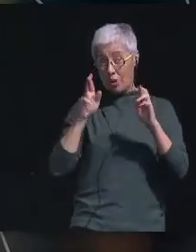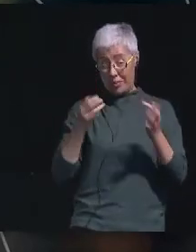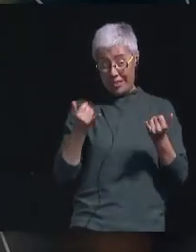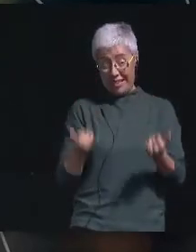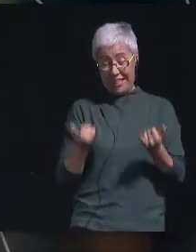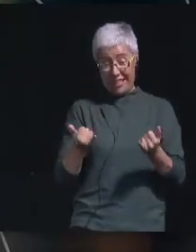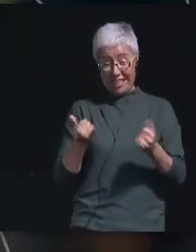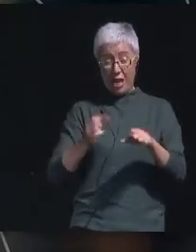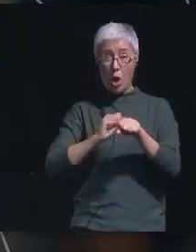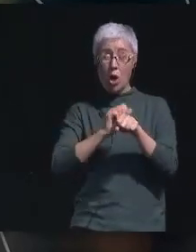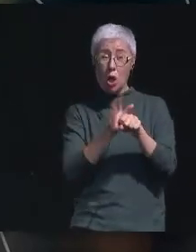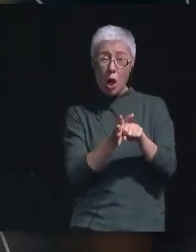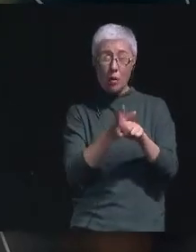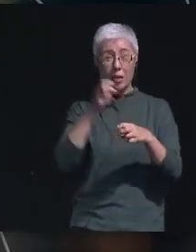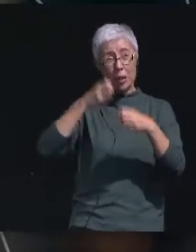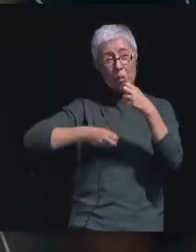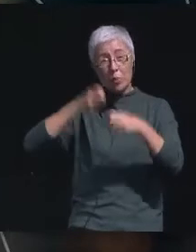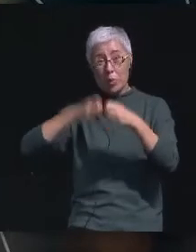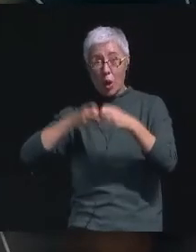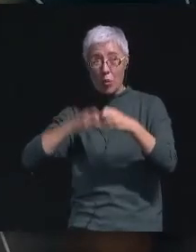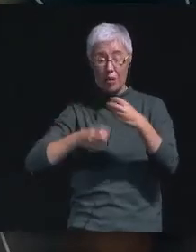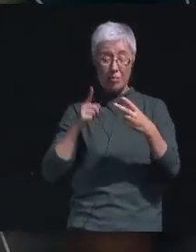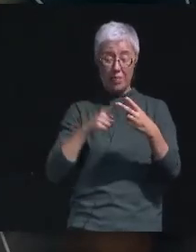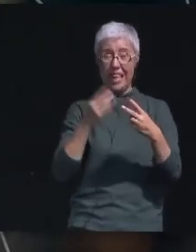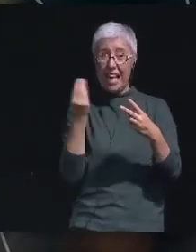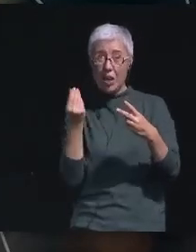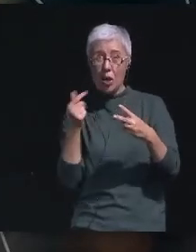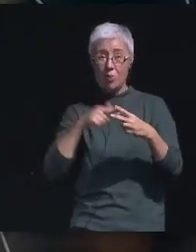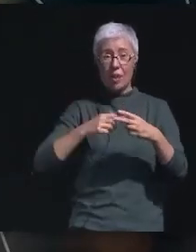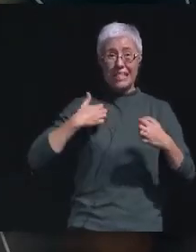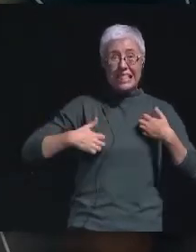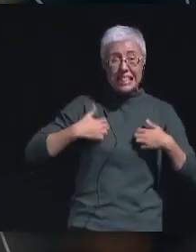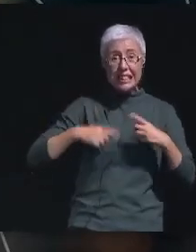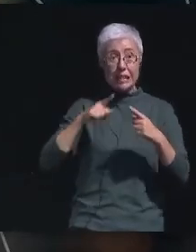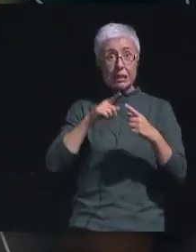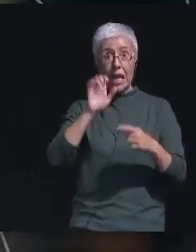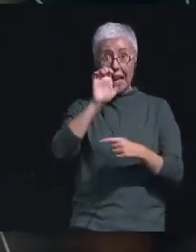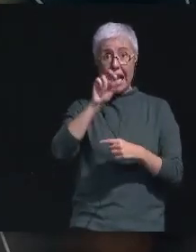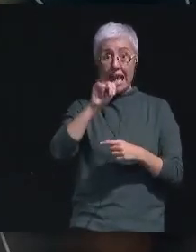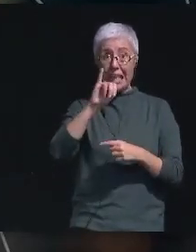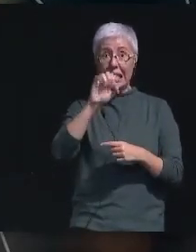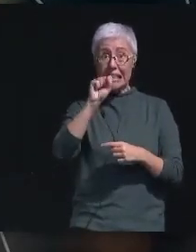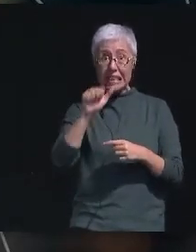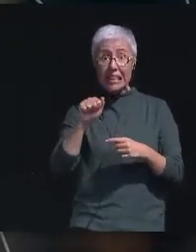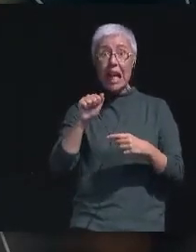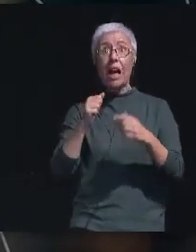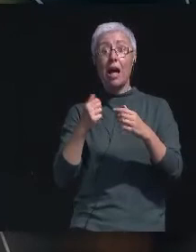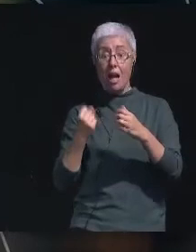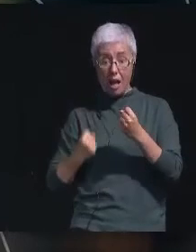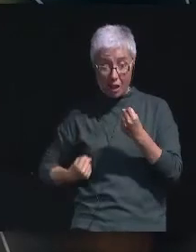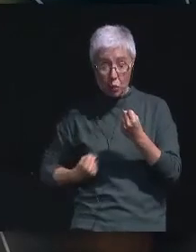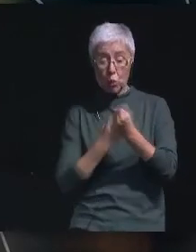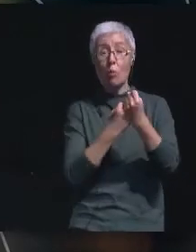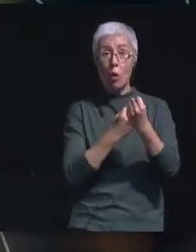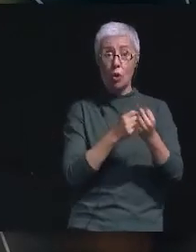crisis sanitaria por la pandemia, pero que también va a ser económica, ENISA esté más activa que nunca ayudando a los emprendedores que lo necesitan,